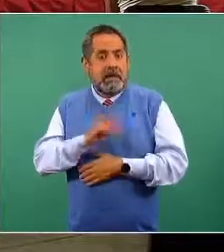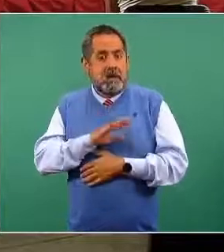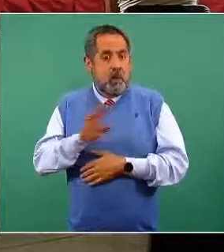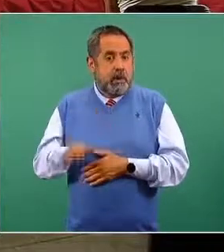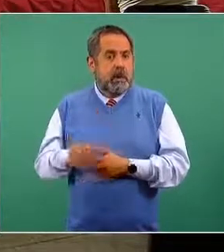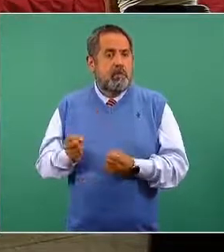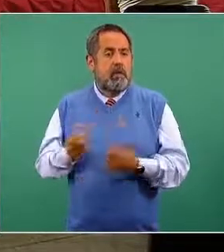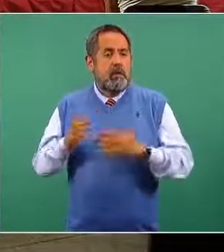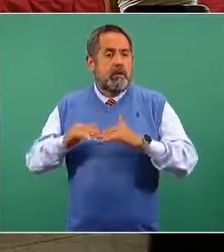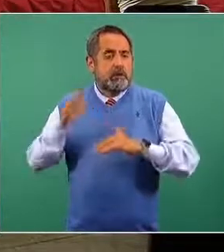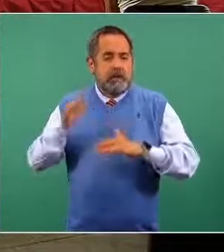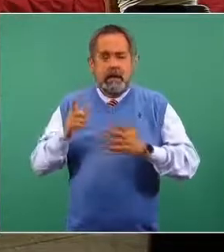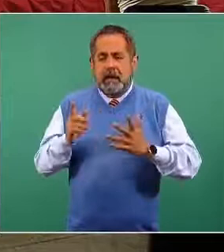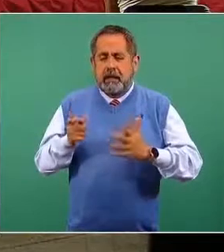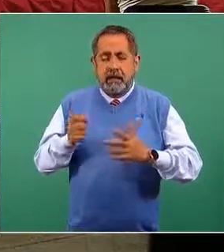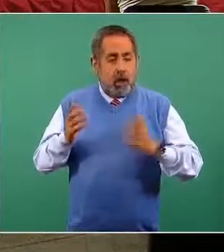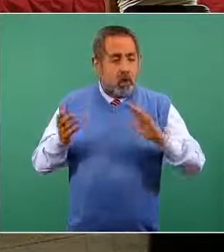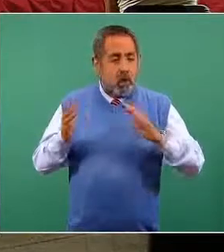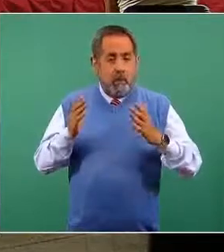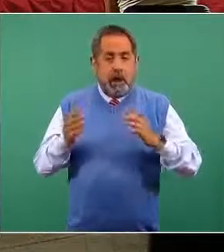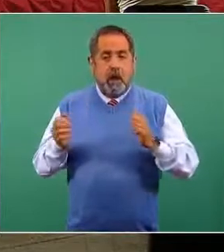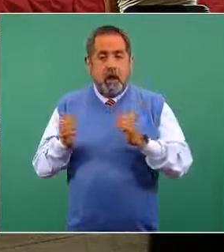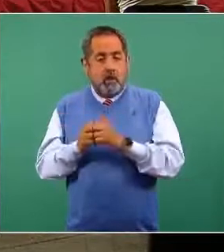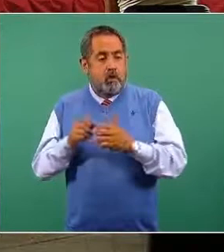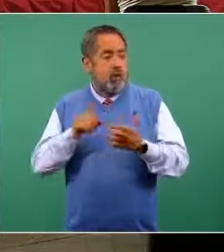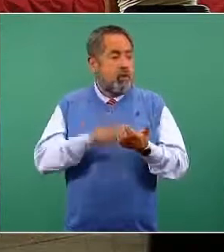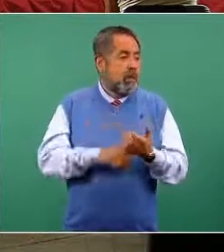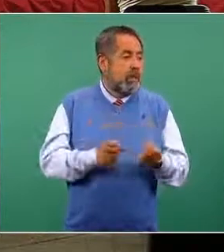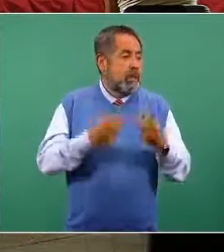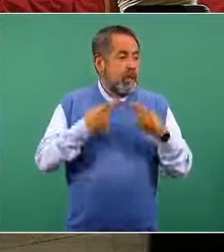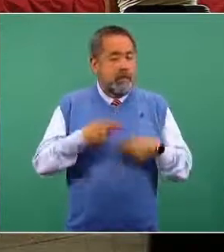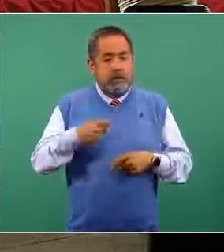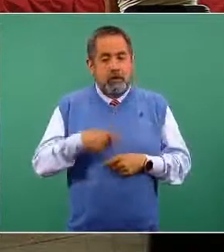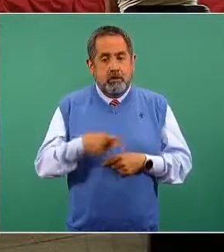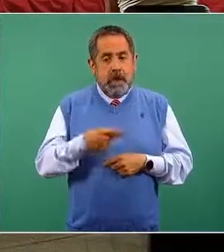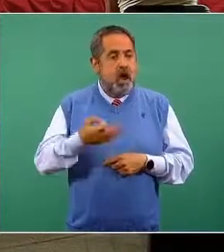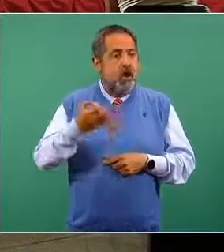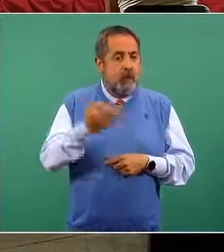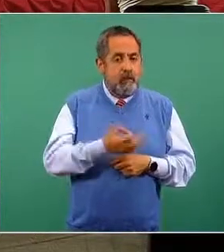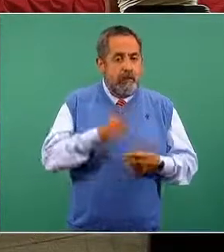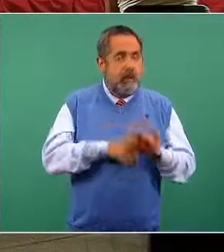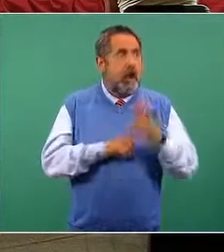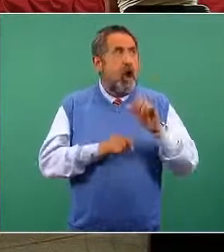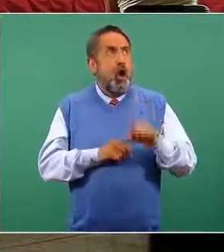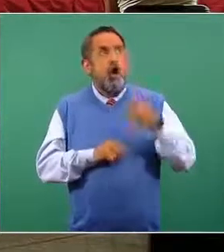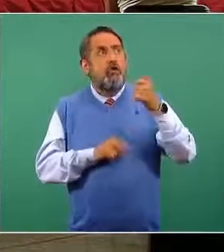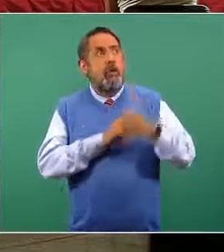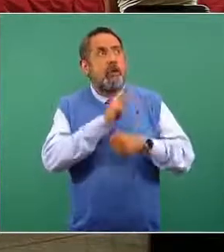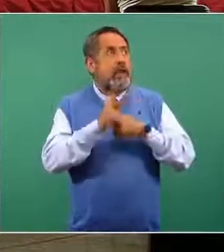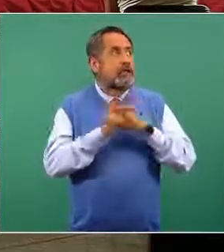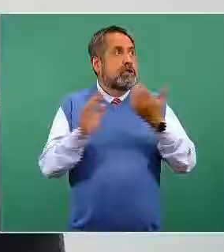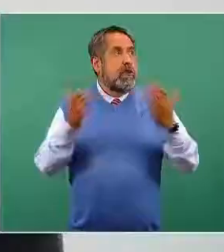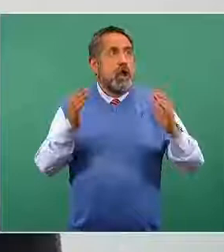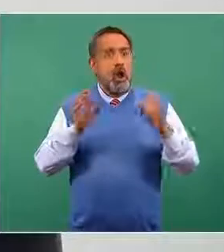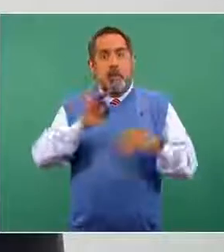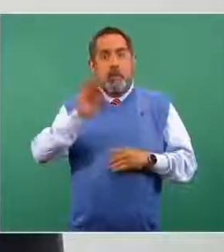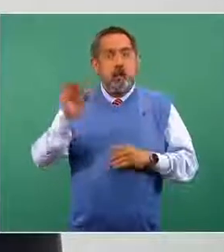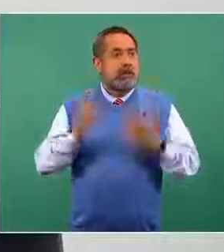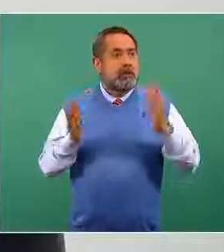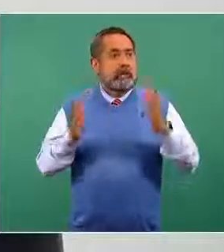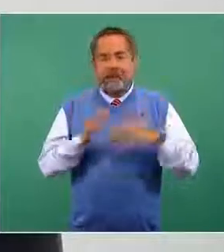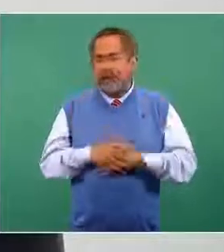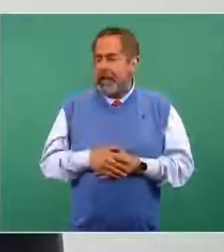y lo están comparando con la carga de defunciones confirmadas de otros países. Eso es